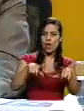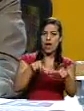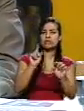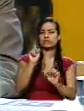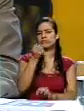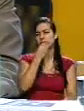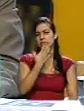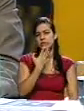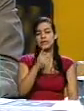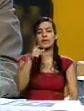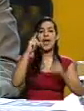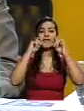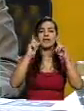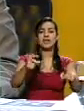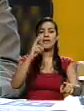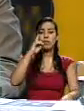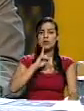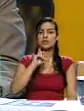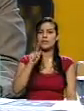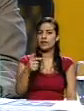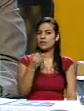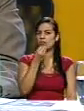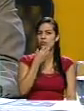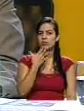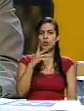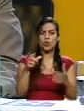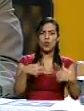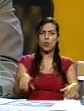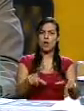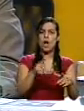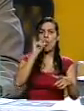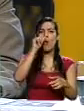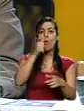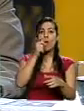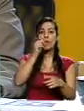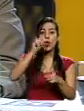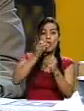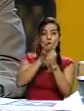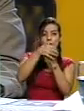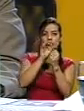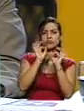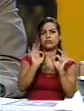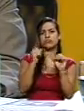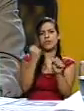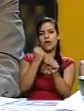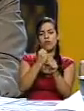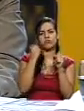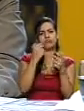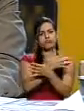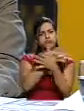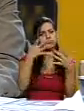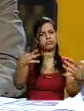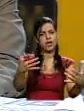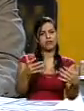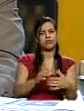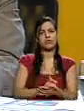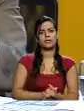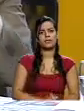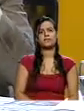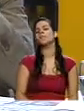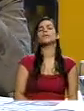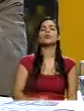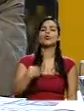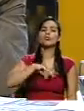significa la Avenida Bolívar con esos espacios laterales. Bueno, la verdad es que Jorge ha hecho un gran esfuerzo en el rescate de los espacios. Y yo quiero